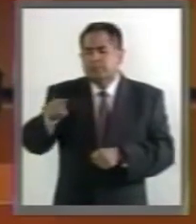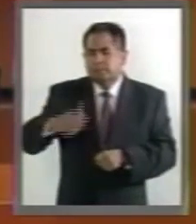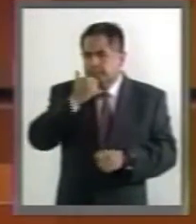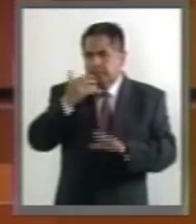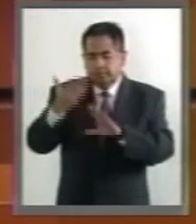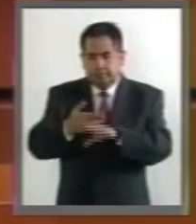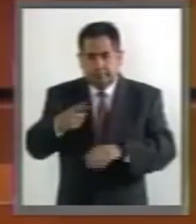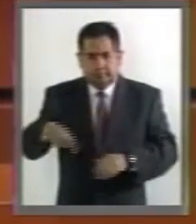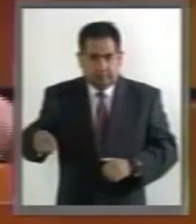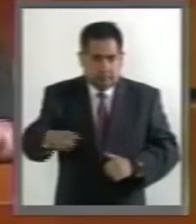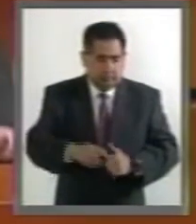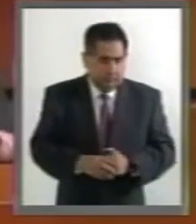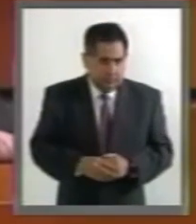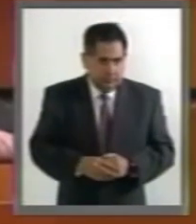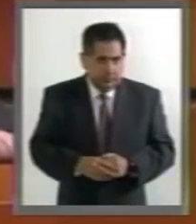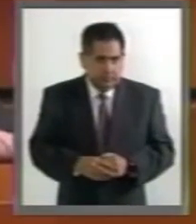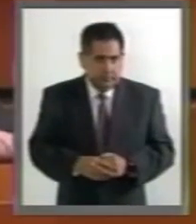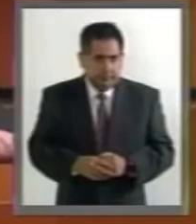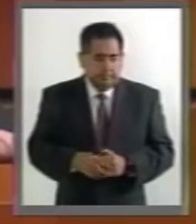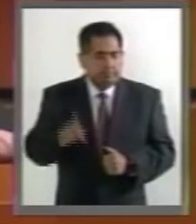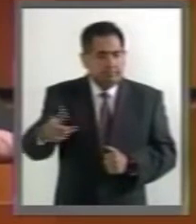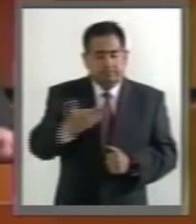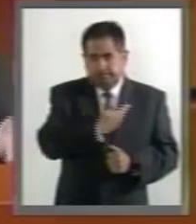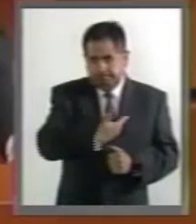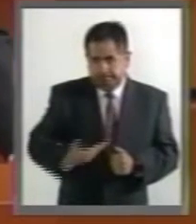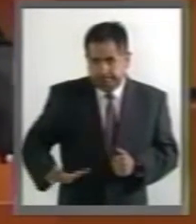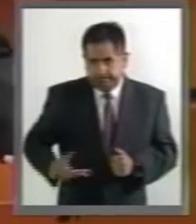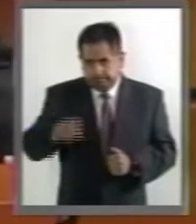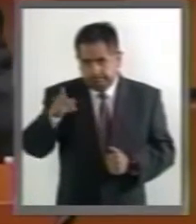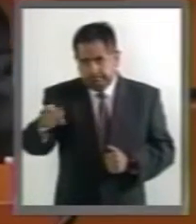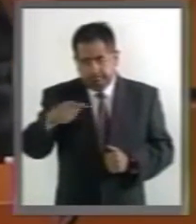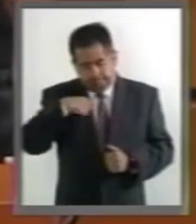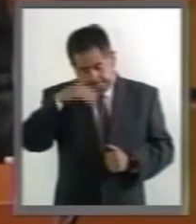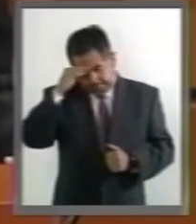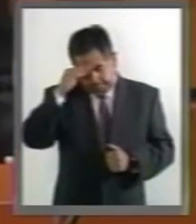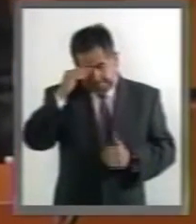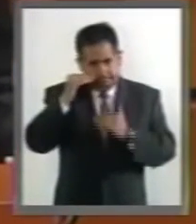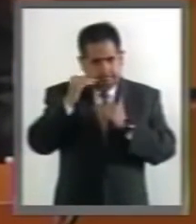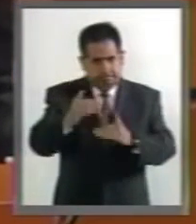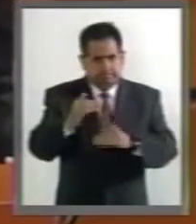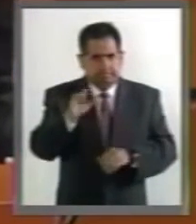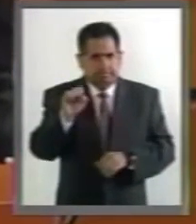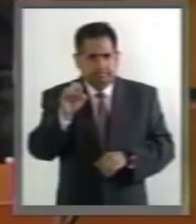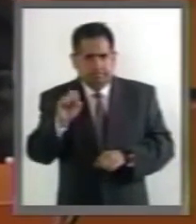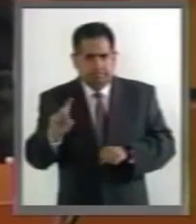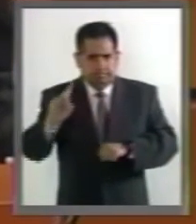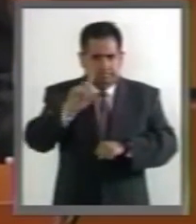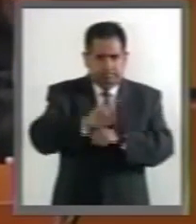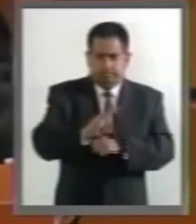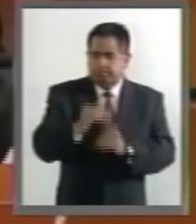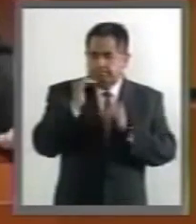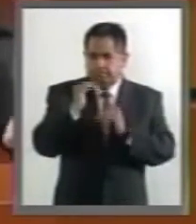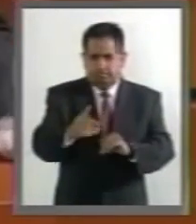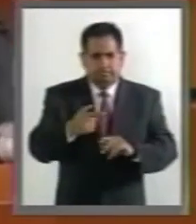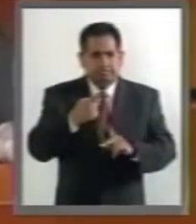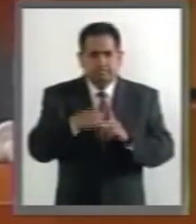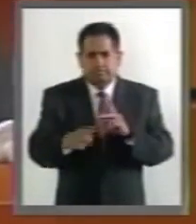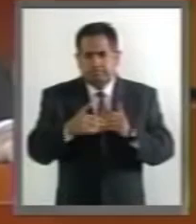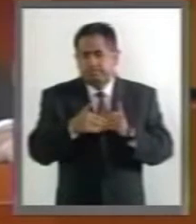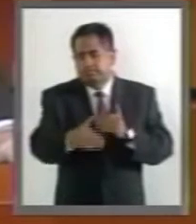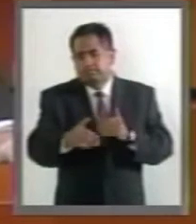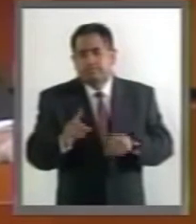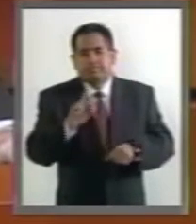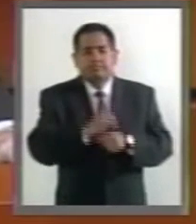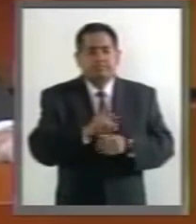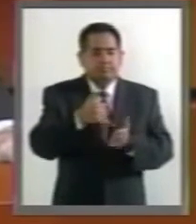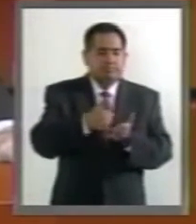afectados. El Ejecutivo Federal, en un plazo no mayor de 60 días contados a partir de